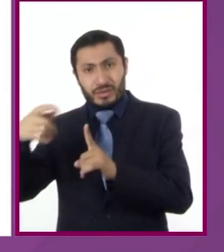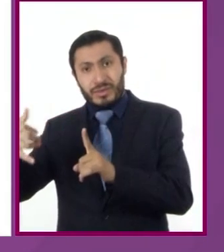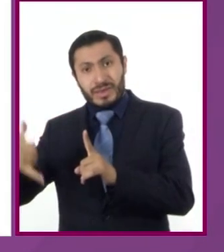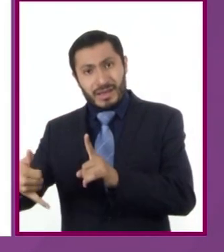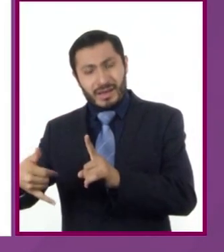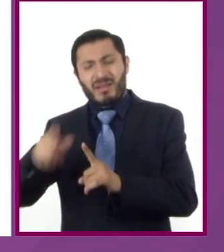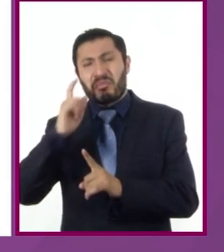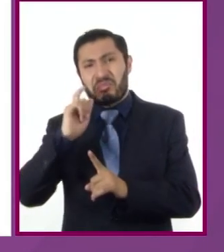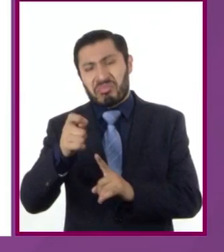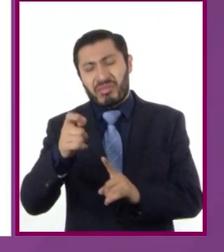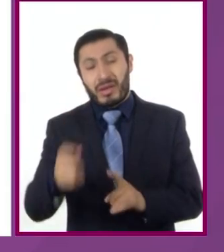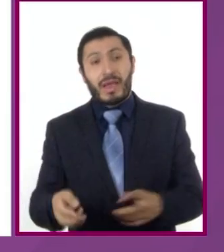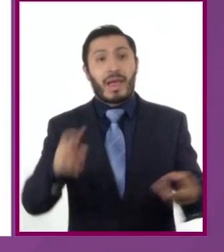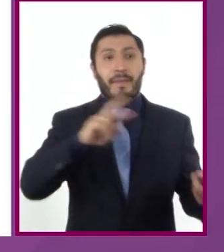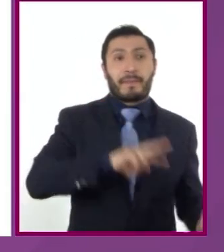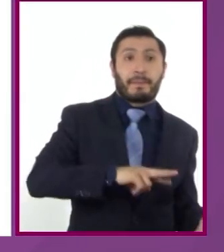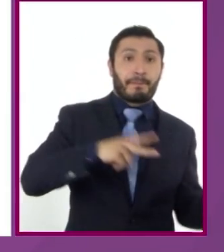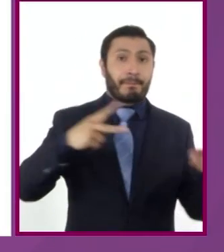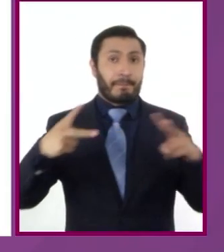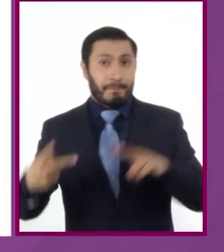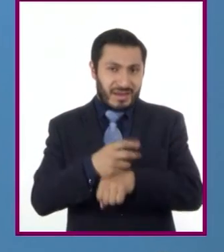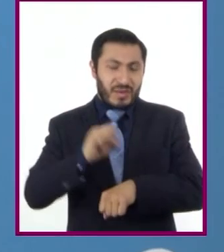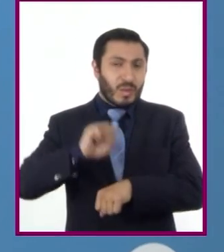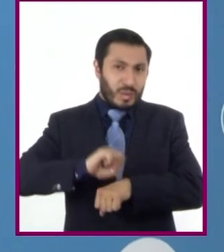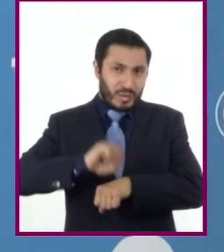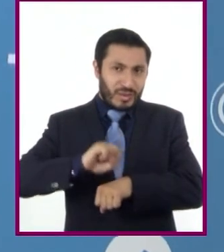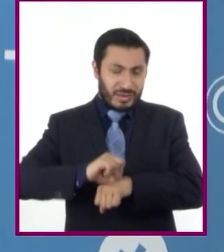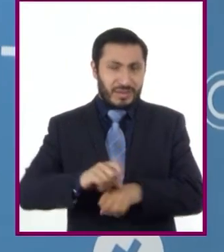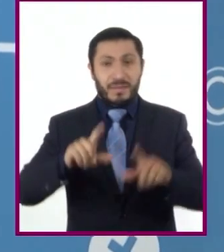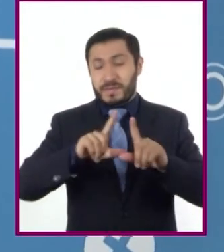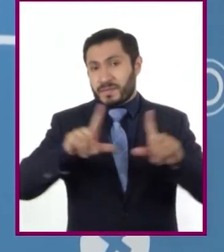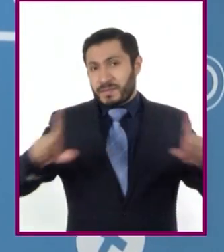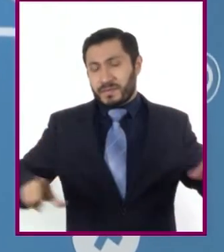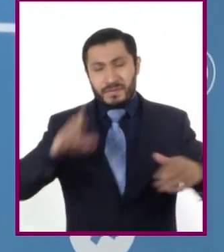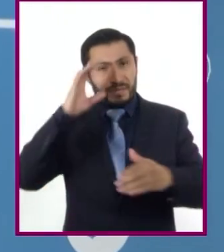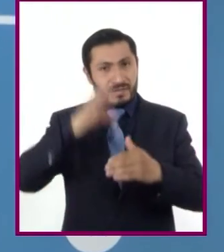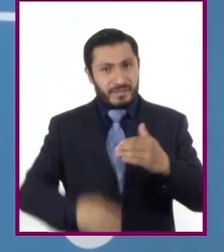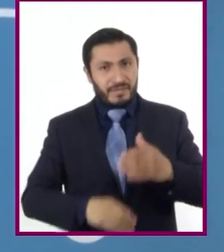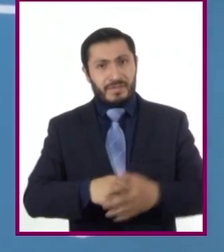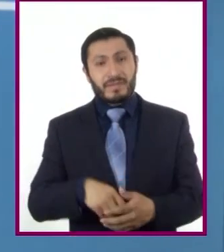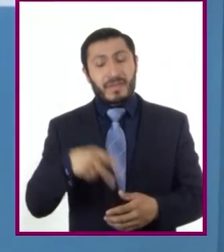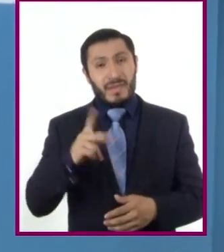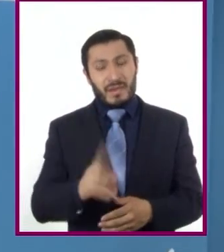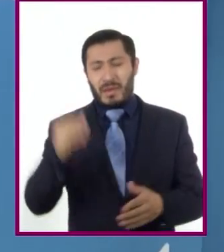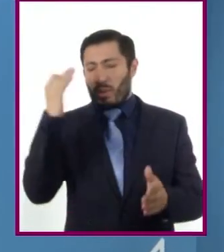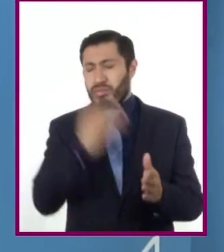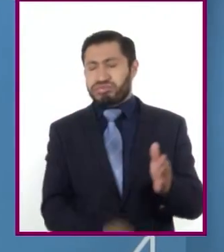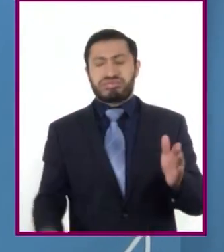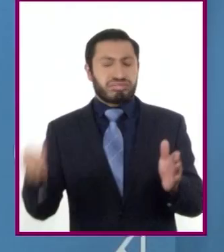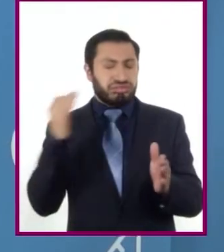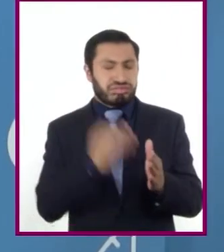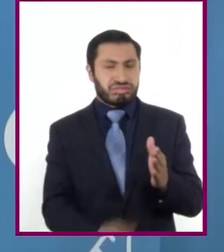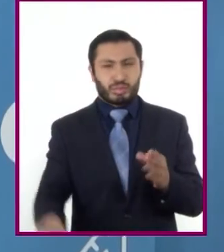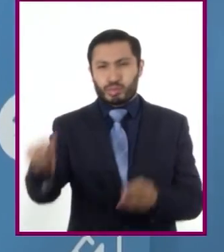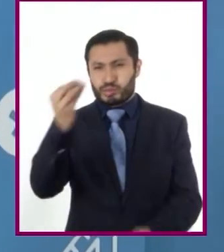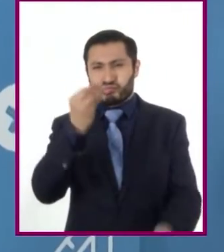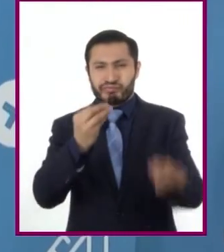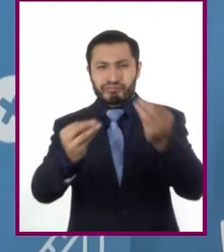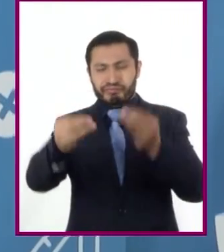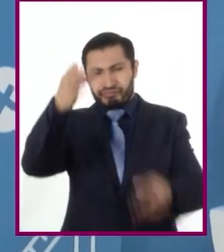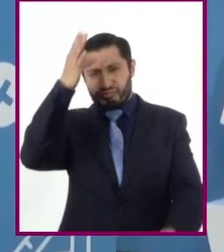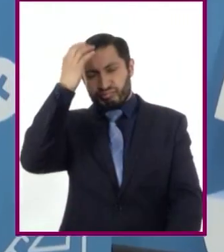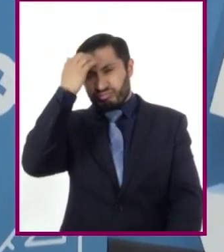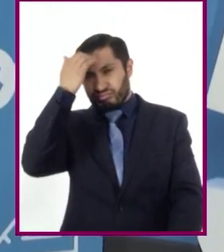Es decir, son inversamente proporcionales. Listo, terminamos. Pero aún nos queda mucho por explorar y